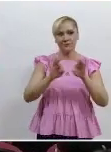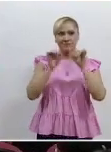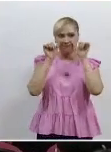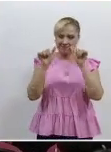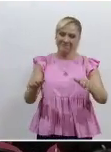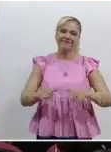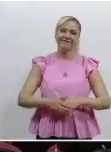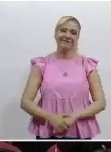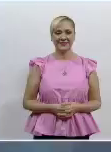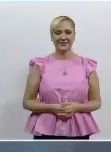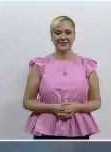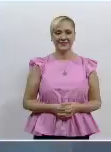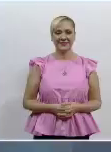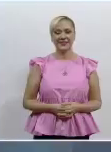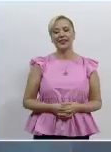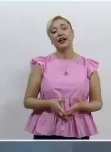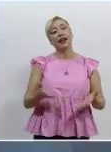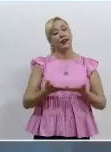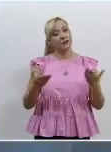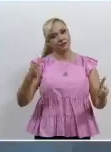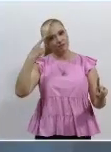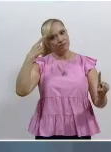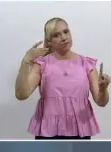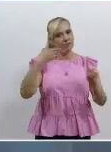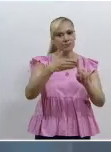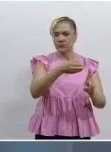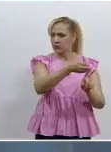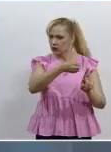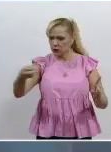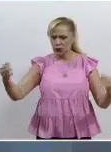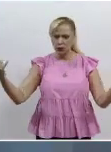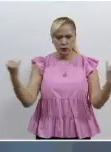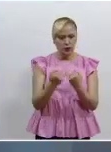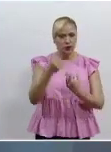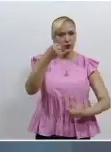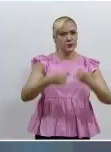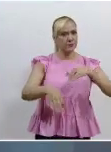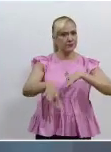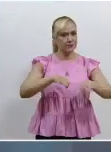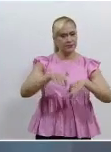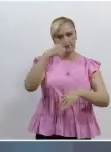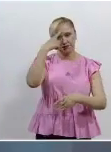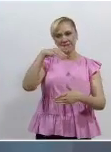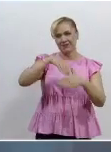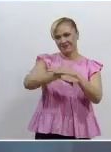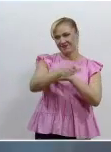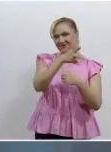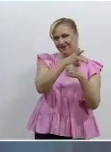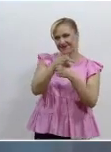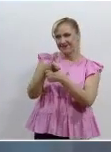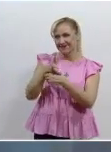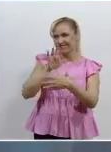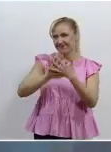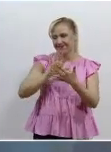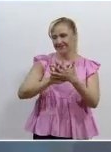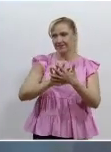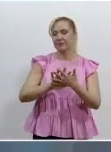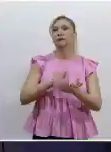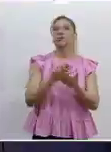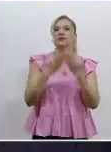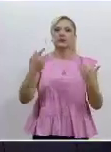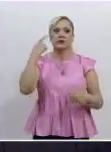Federación, Jesús Daza. Y con el fin de uniformar la actuación de los operadores del sistema de justicia penal acusatorio e